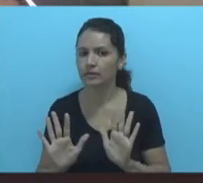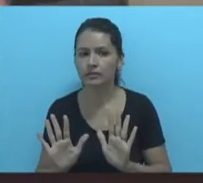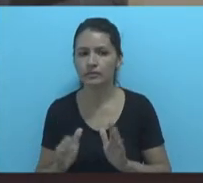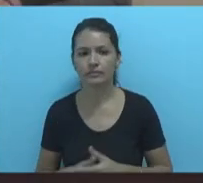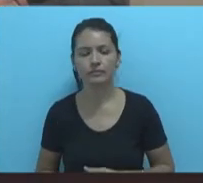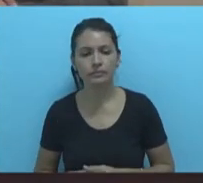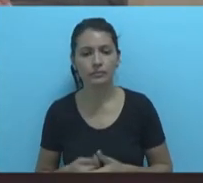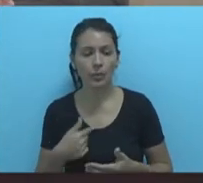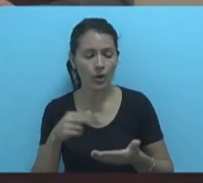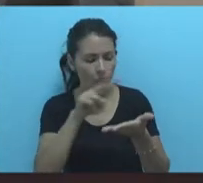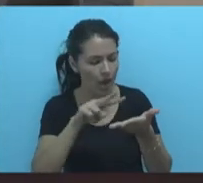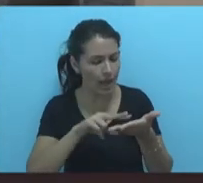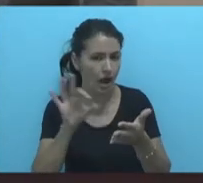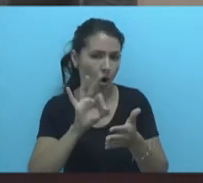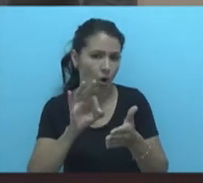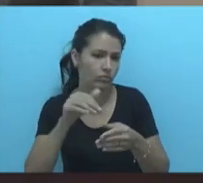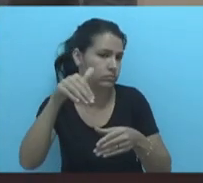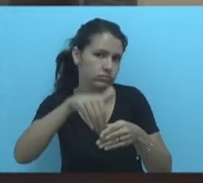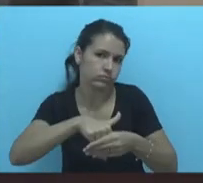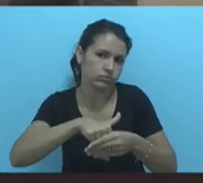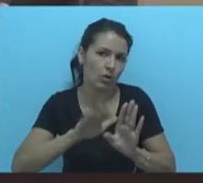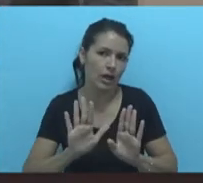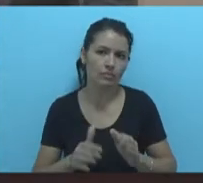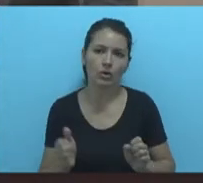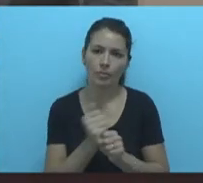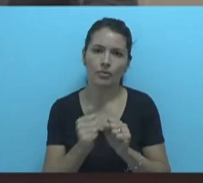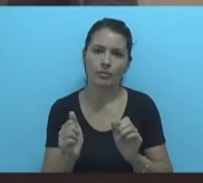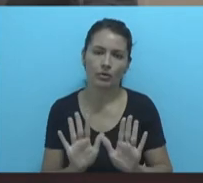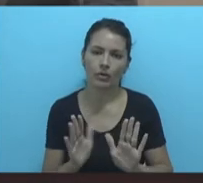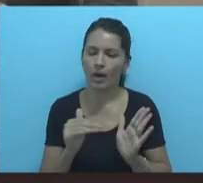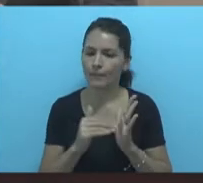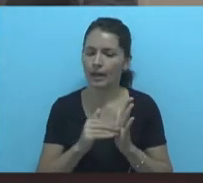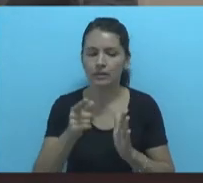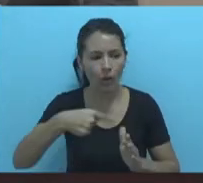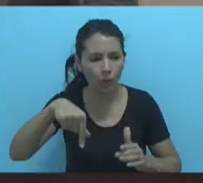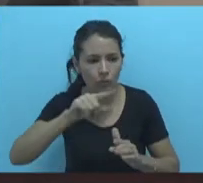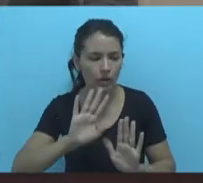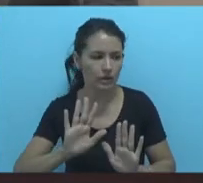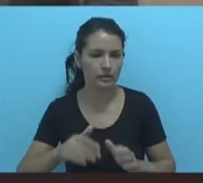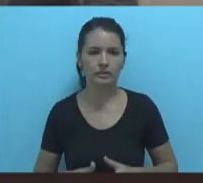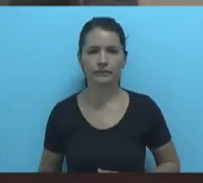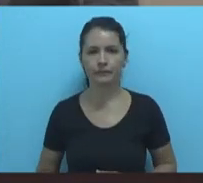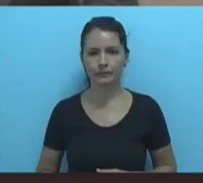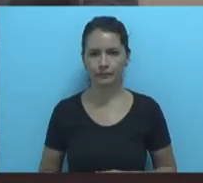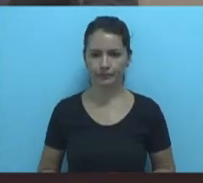leo la nota por secretaría, si no, la doy por aprobado de acuerdo a lo que se trató en la Comisión de Labor Parlamentaria,